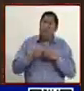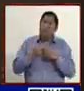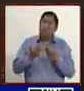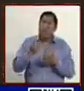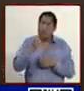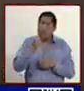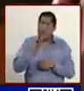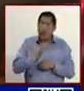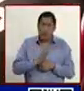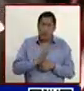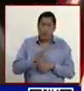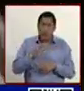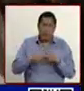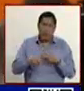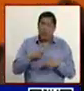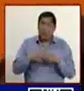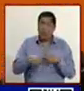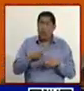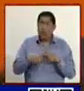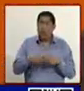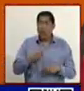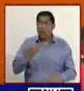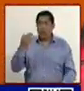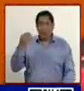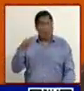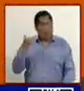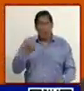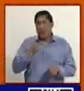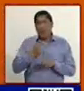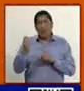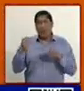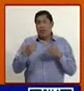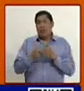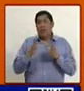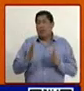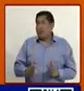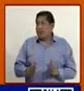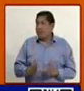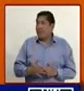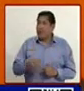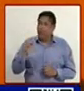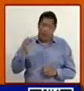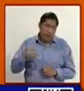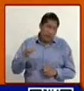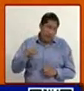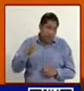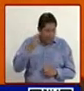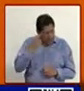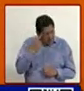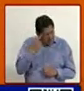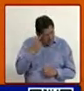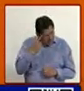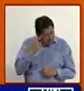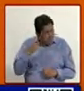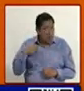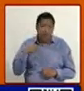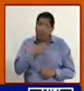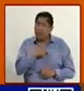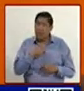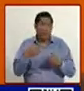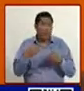señora, el conflicto de terceros afecta a los vecinos. Sí, la verdad, los más perjudicados somos los